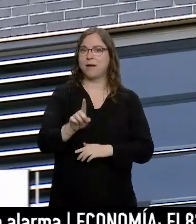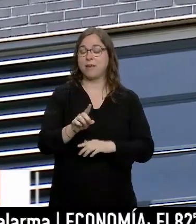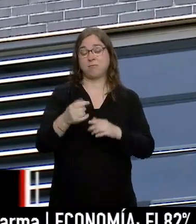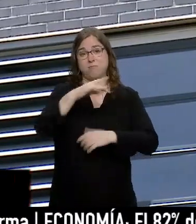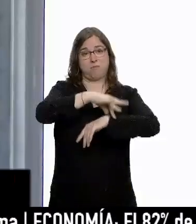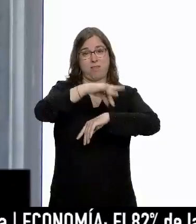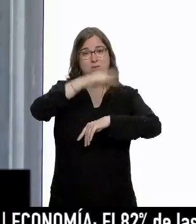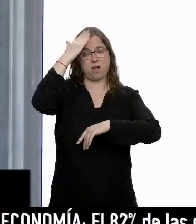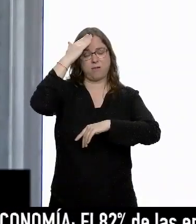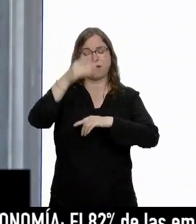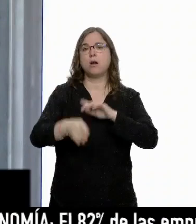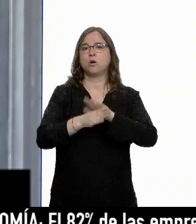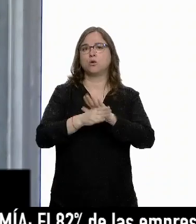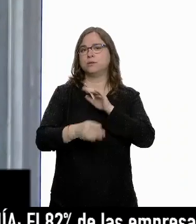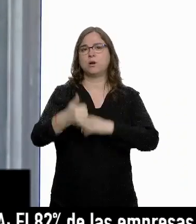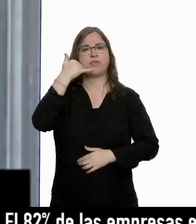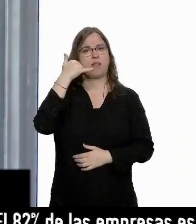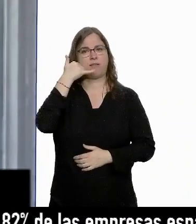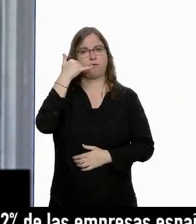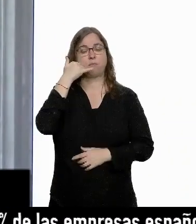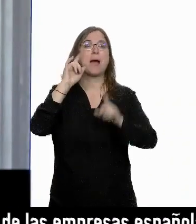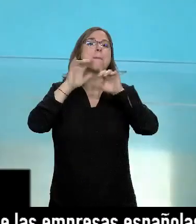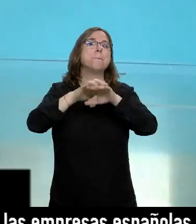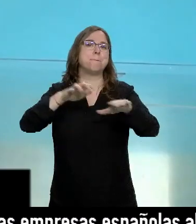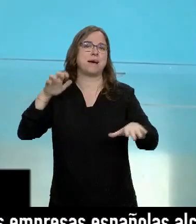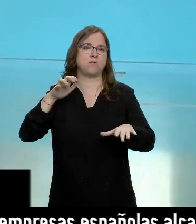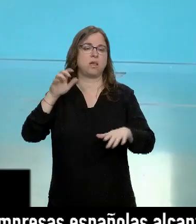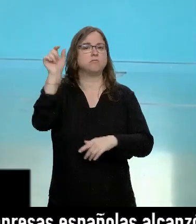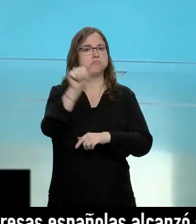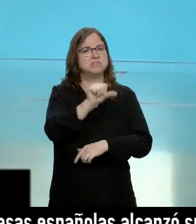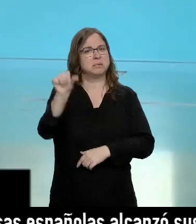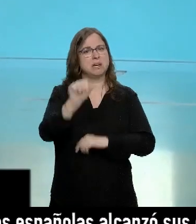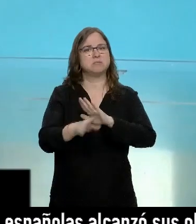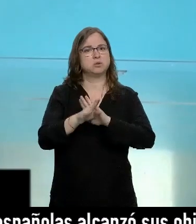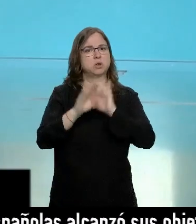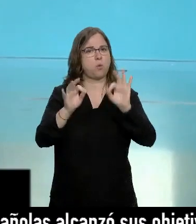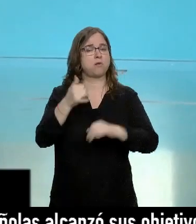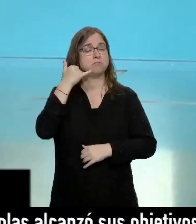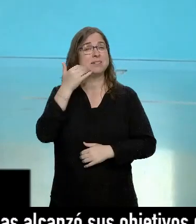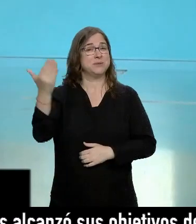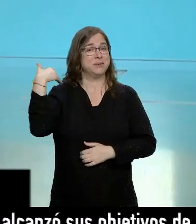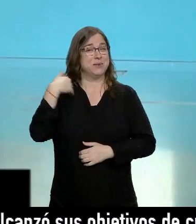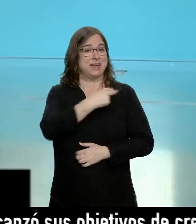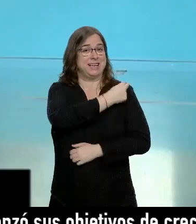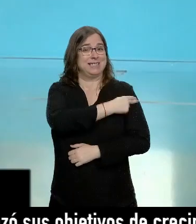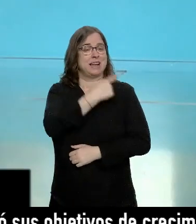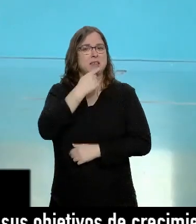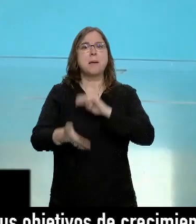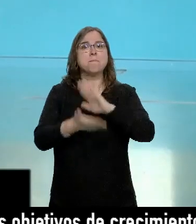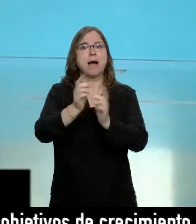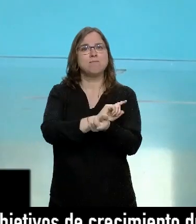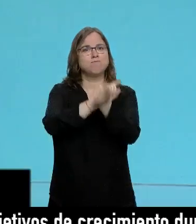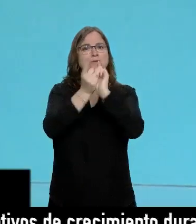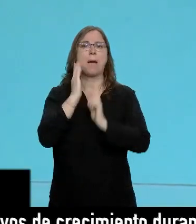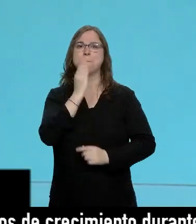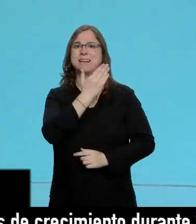siendo telefónica en la gran mayoría de los casos, unas semanas más. Sanidad había anunciado la vuelta a la presencialidad al